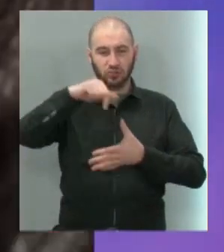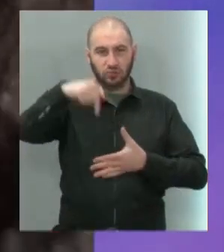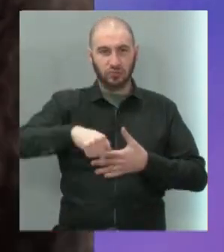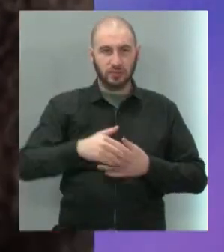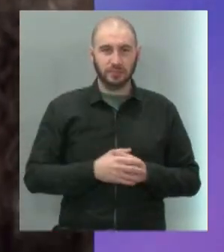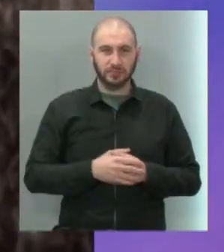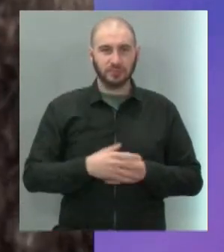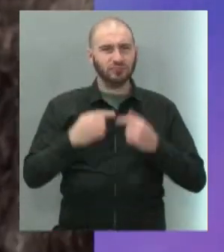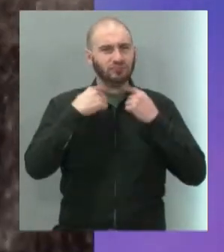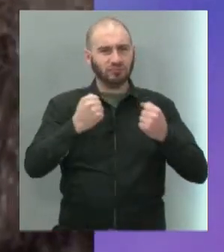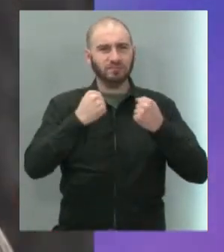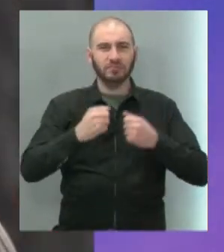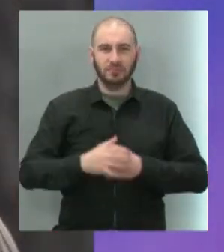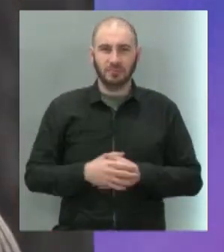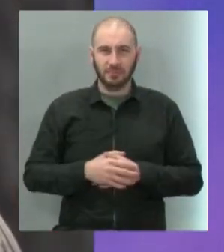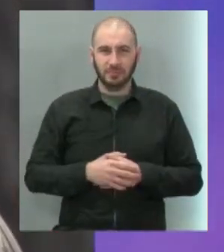Sudamérica.